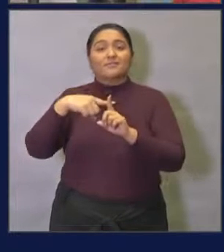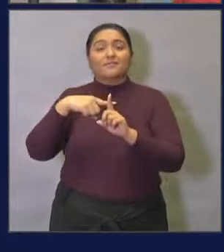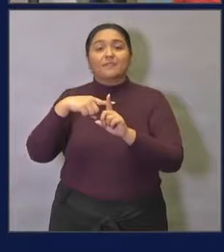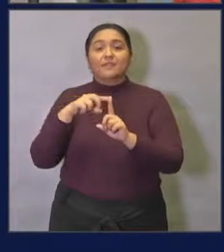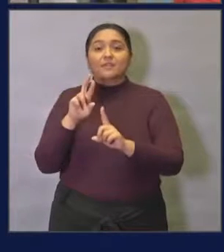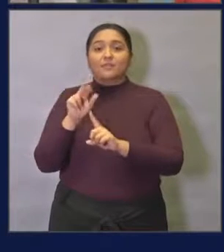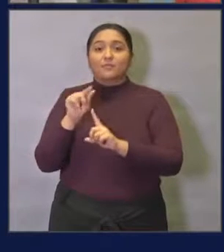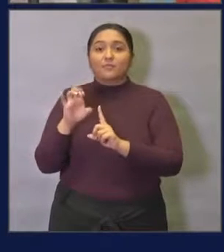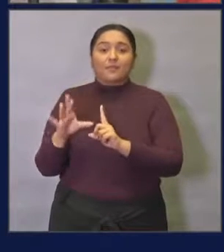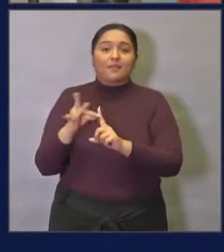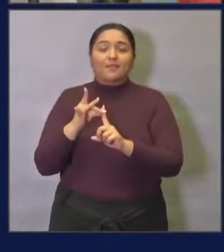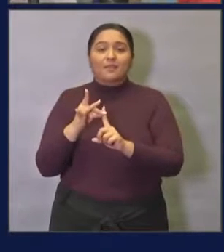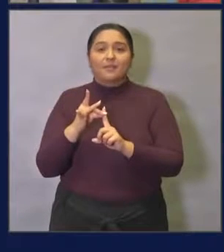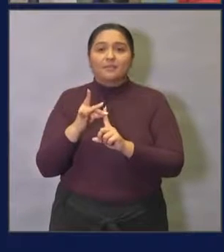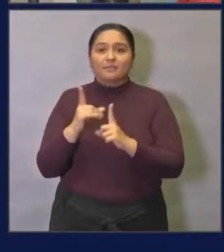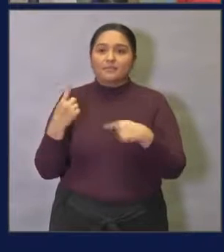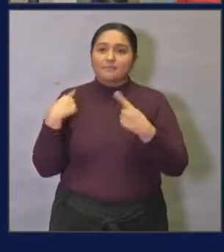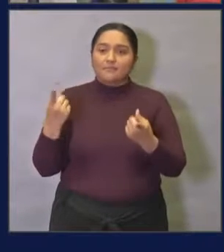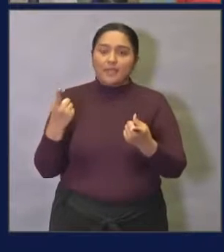ha